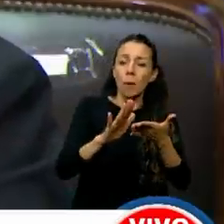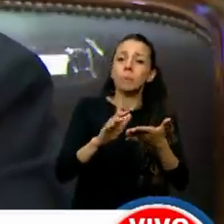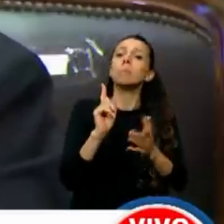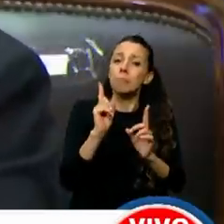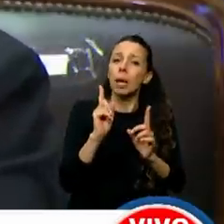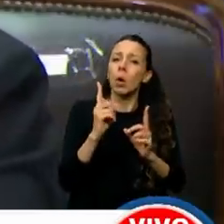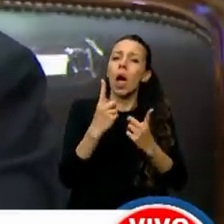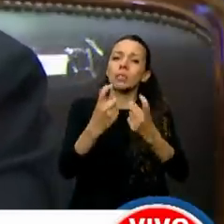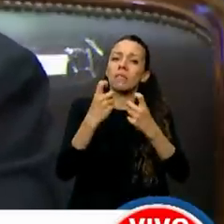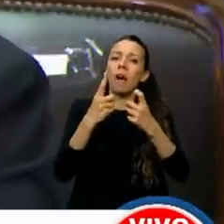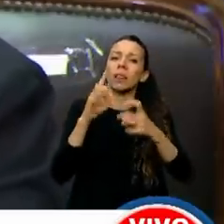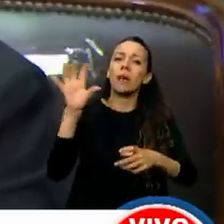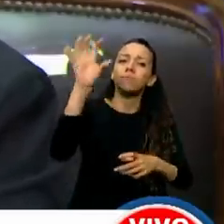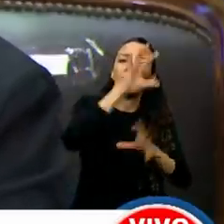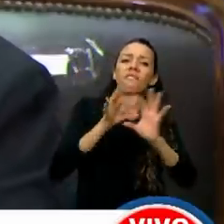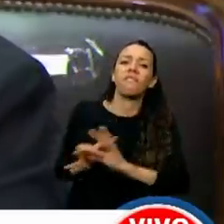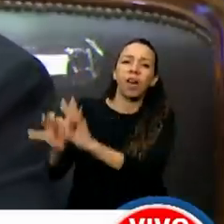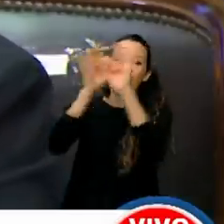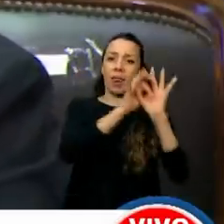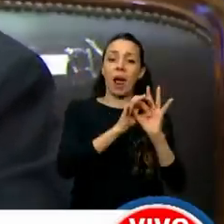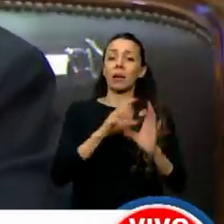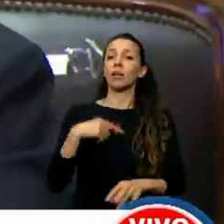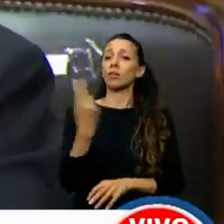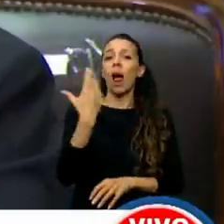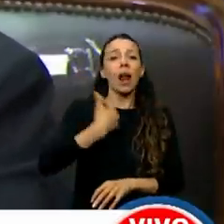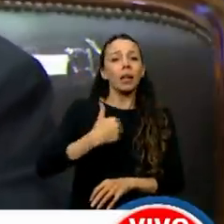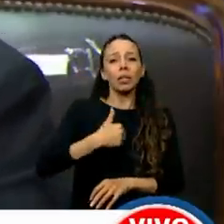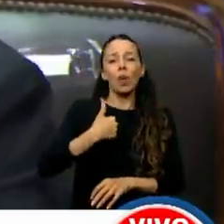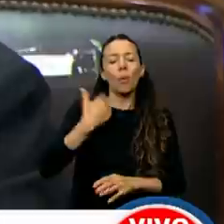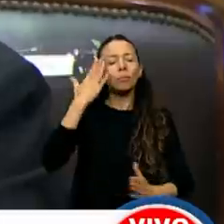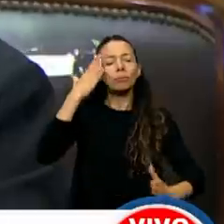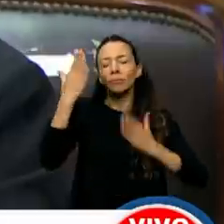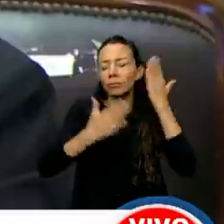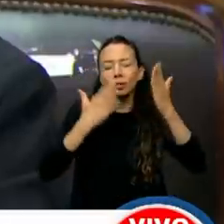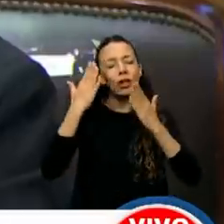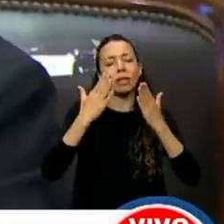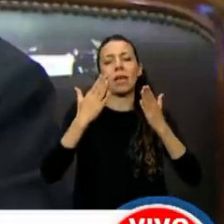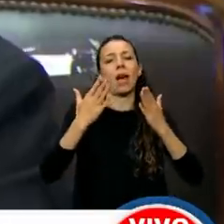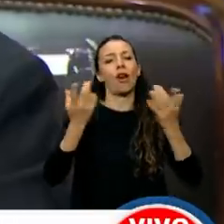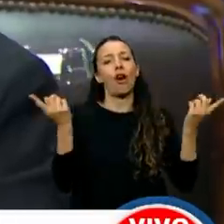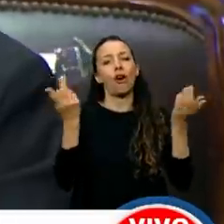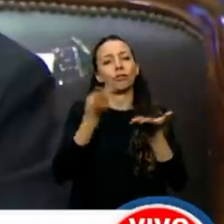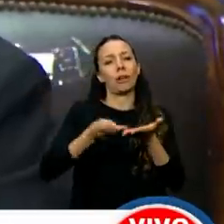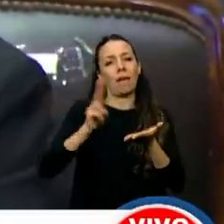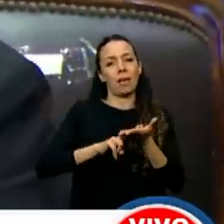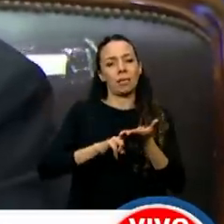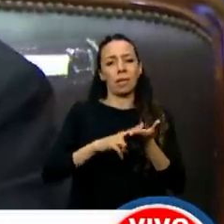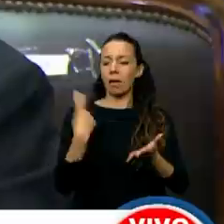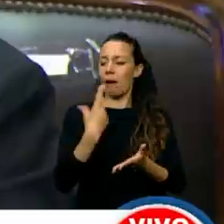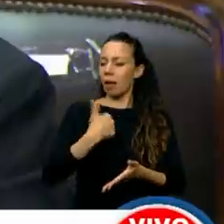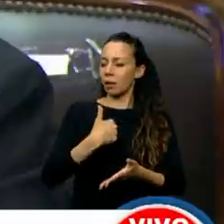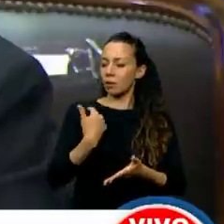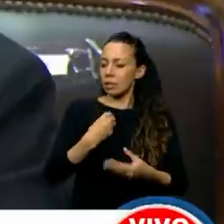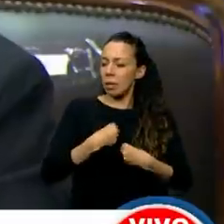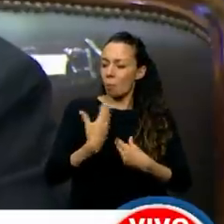y que nos devuelva los sueños a los argentinos que nos devuelva la igualdad de oportunidades y el sueño argentino del progreso